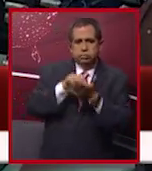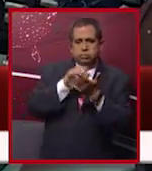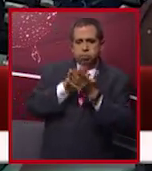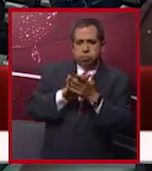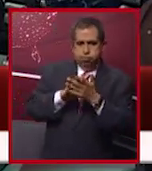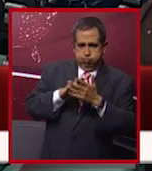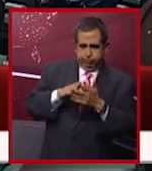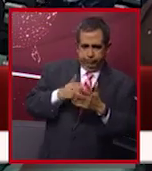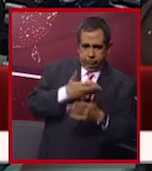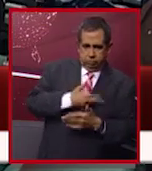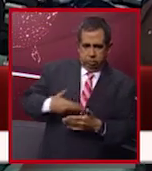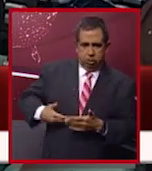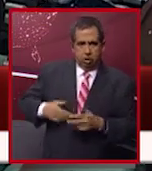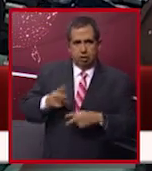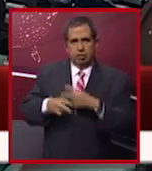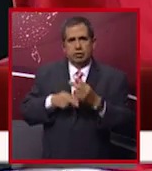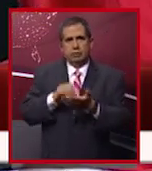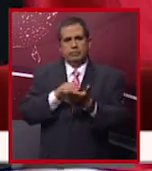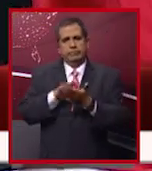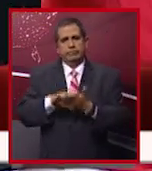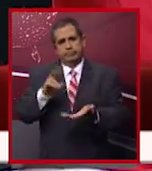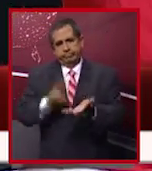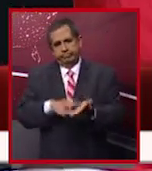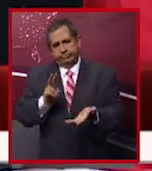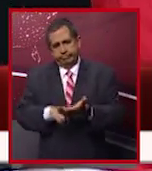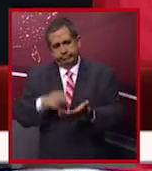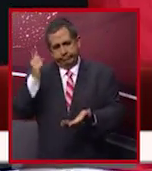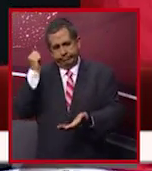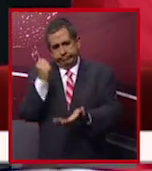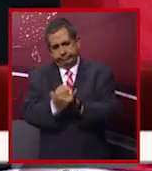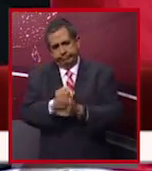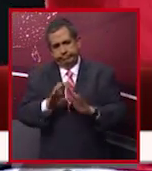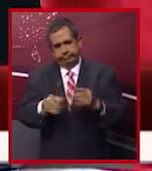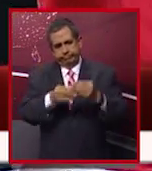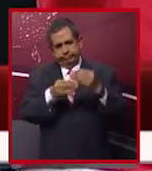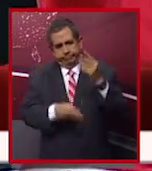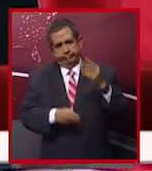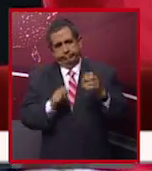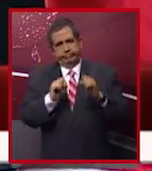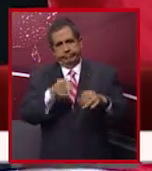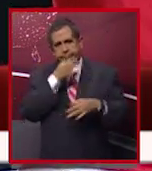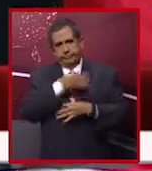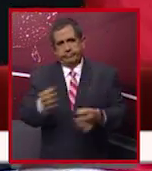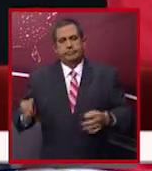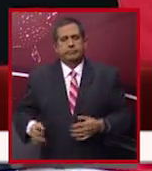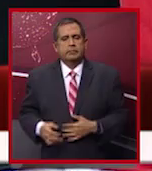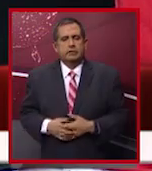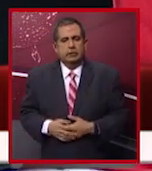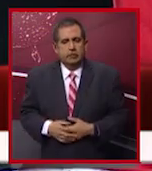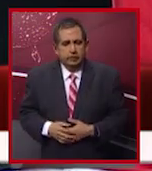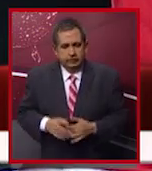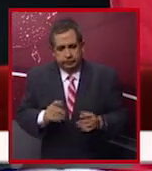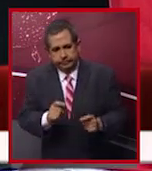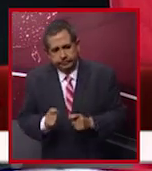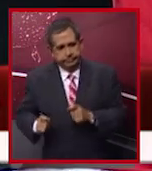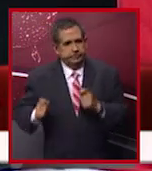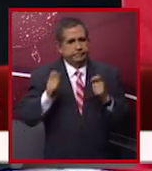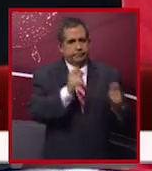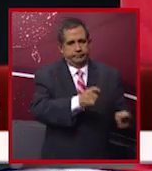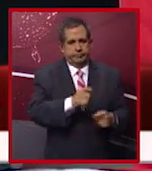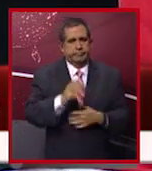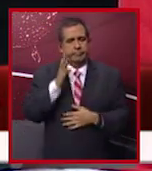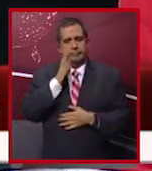la presidencia hace valer la declaratoria siguiente. Túrnese a la Cámara